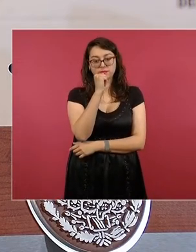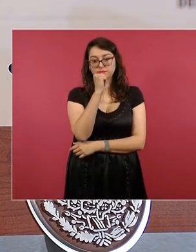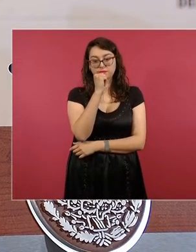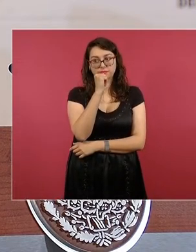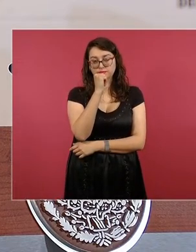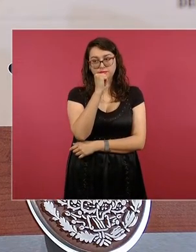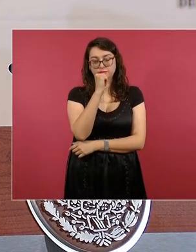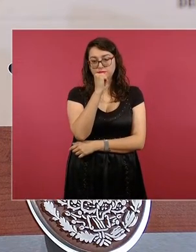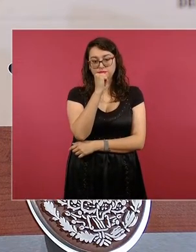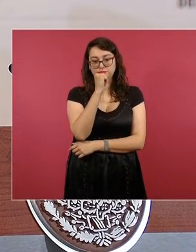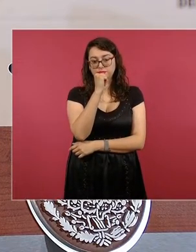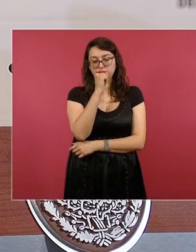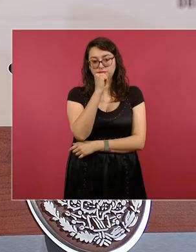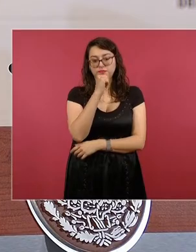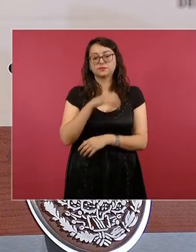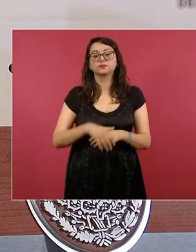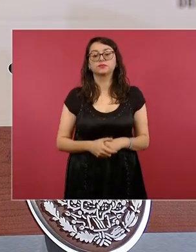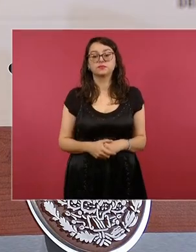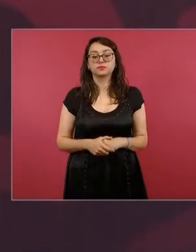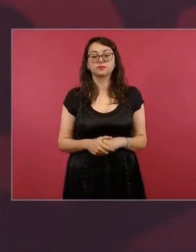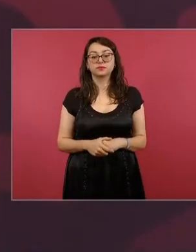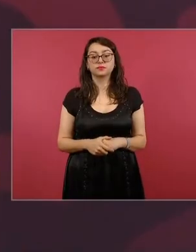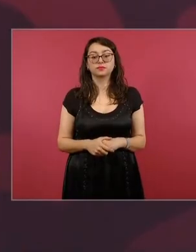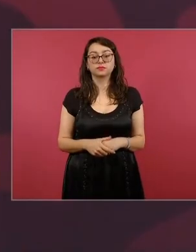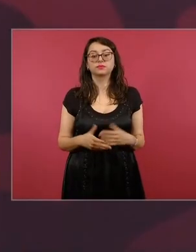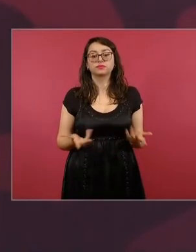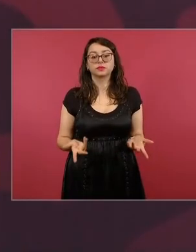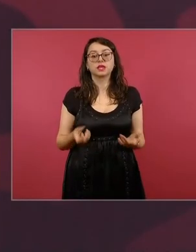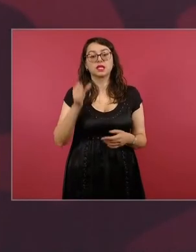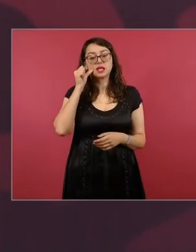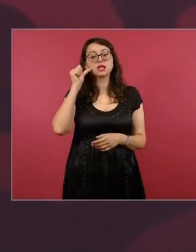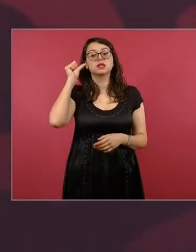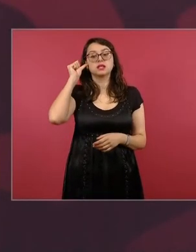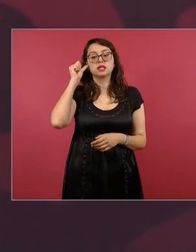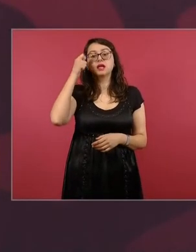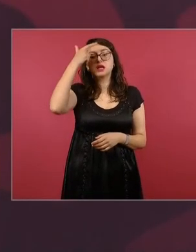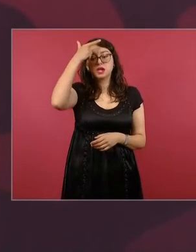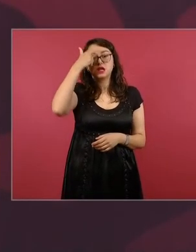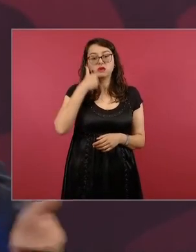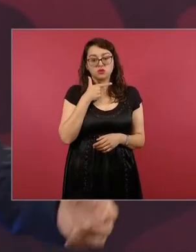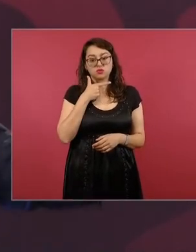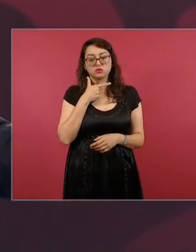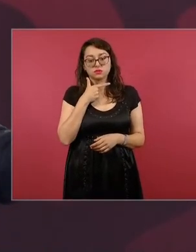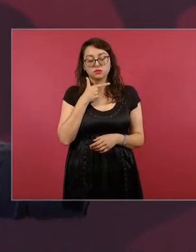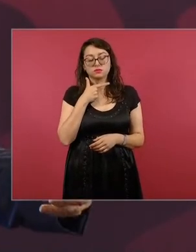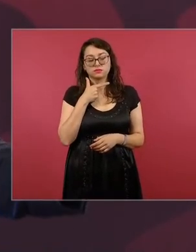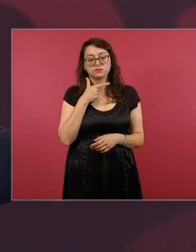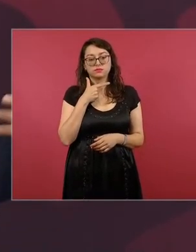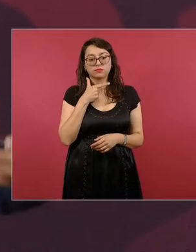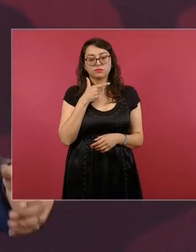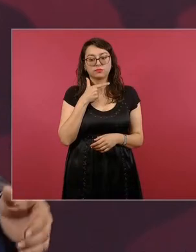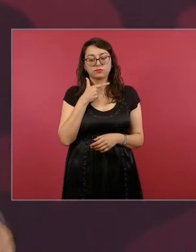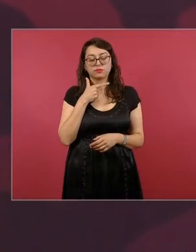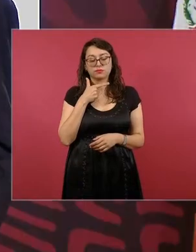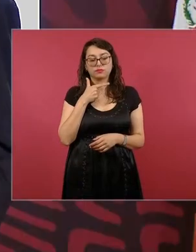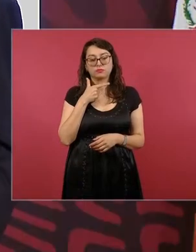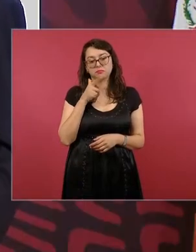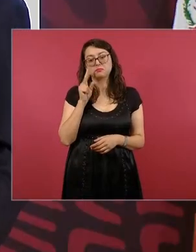allanar. Y ayer estuve viendo en la noche, ¿no? Porque todo esto es